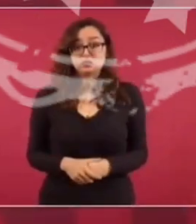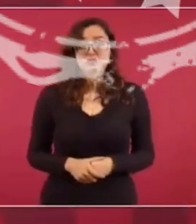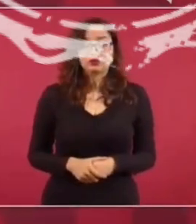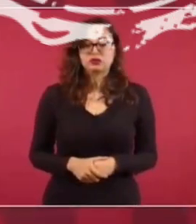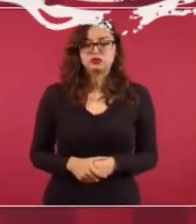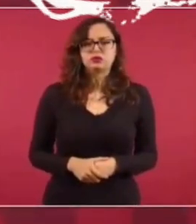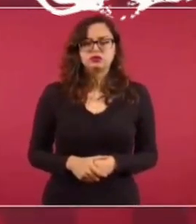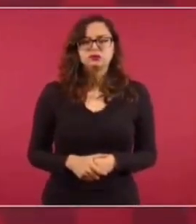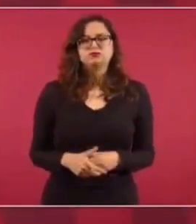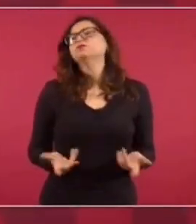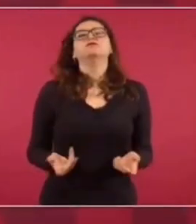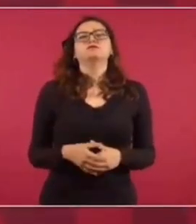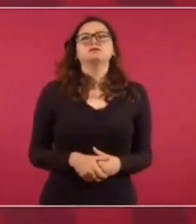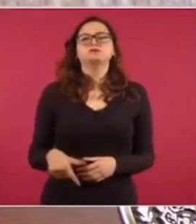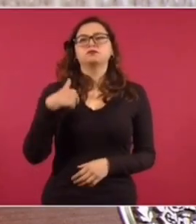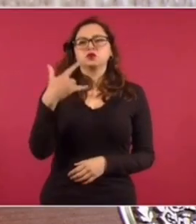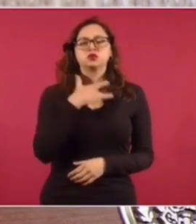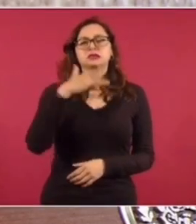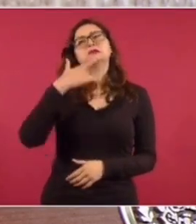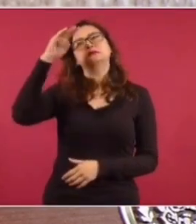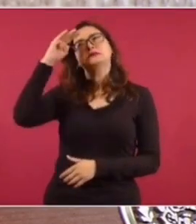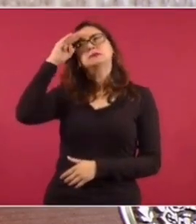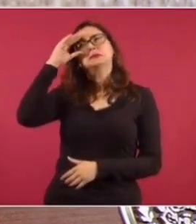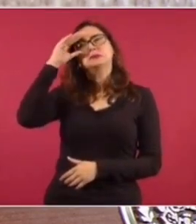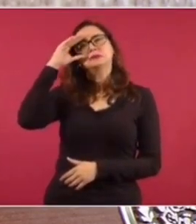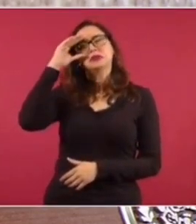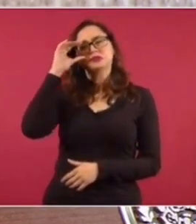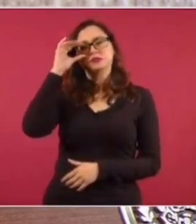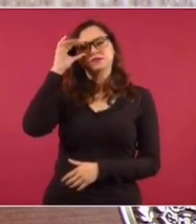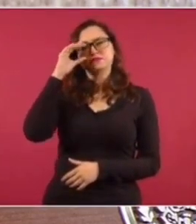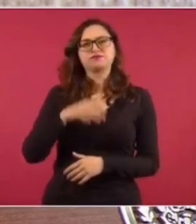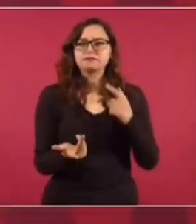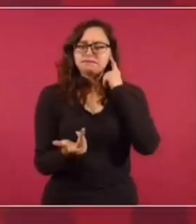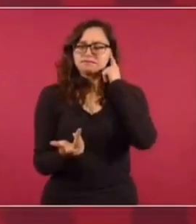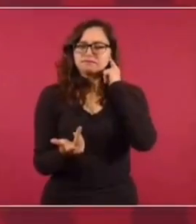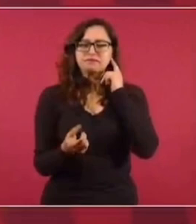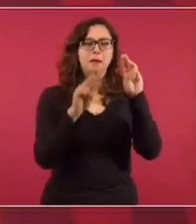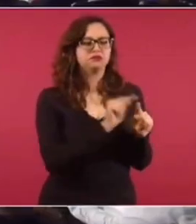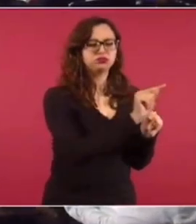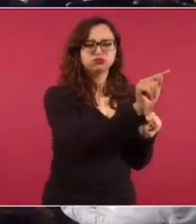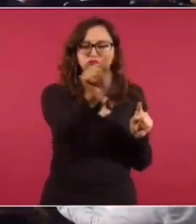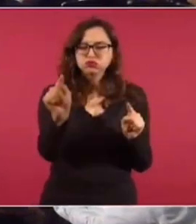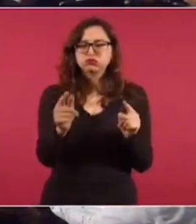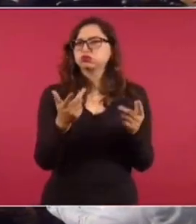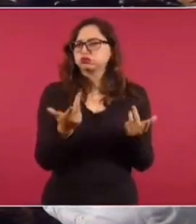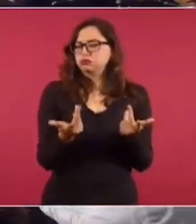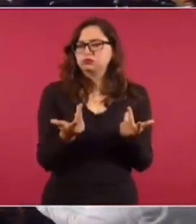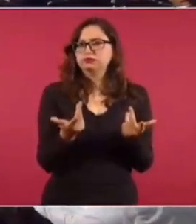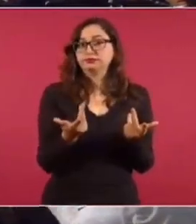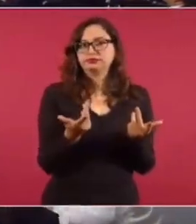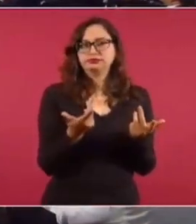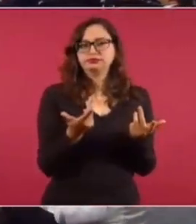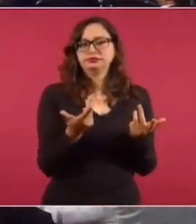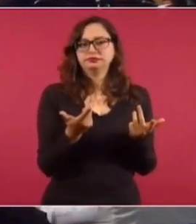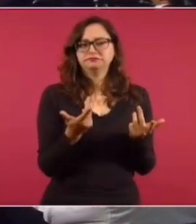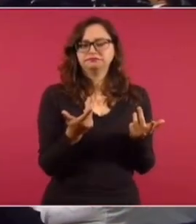Pienso que no es eso, ¿no? No es que las organizaciones de la delincuencia, lo que llaman la delincuencia